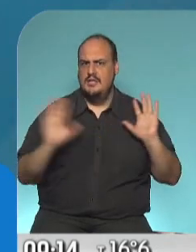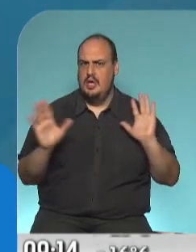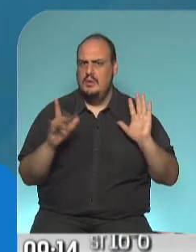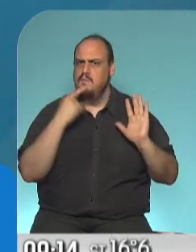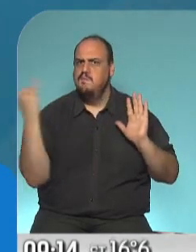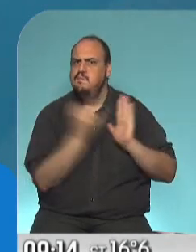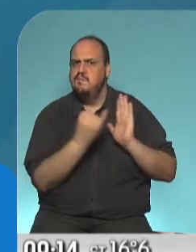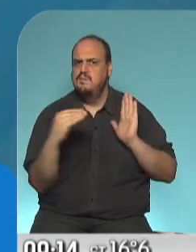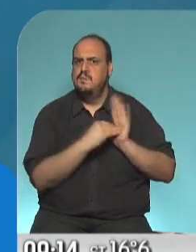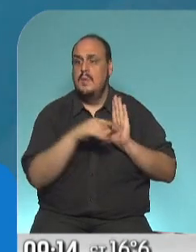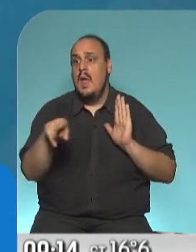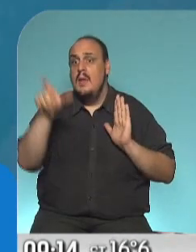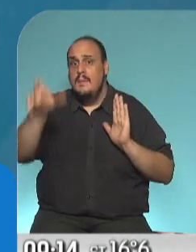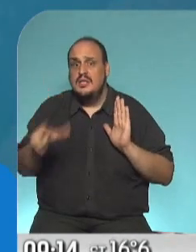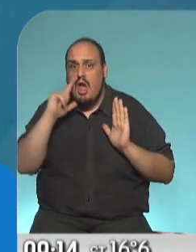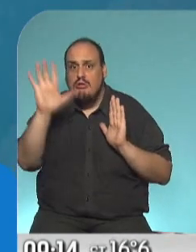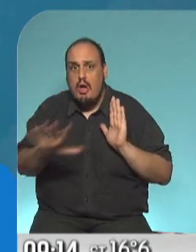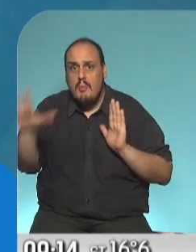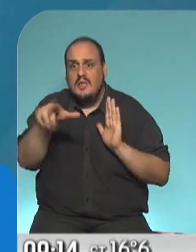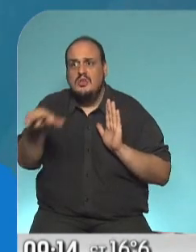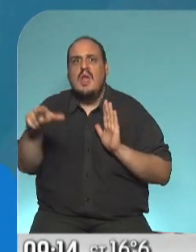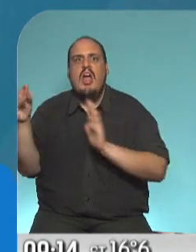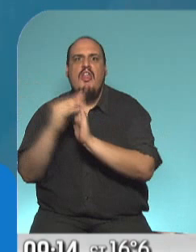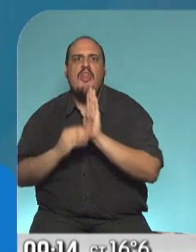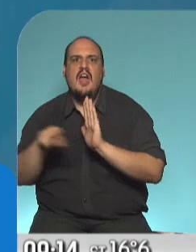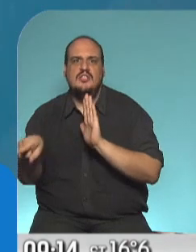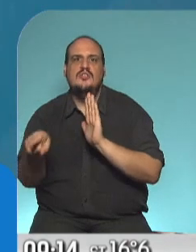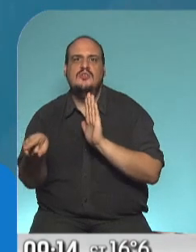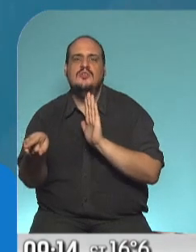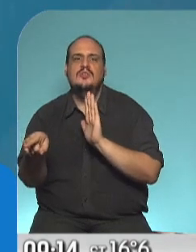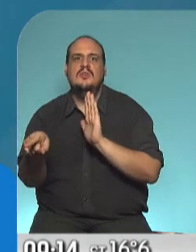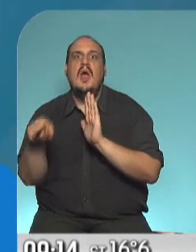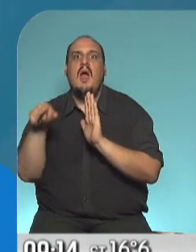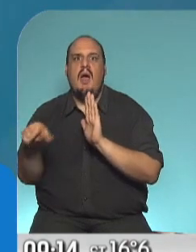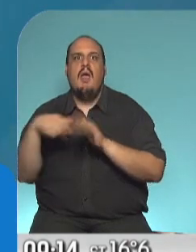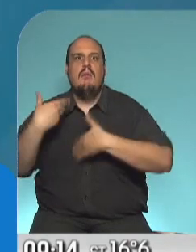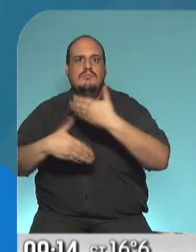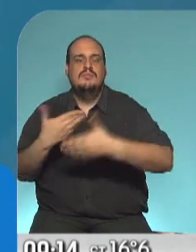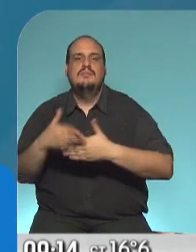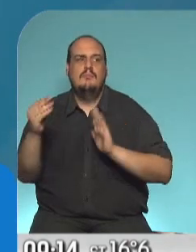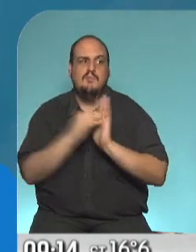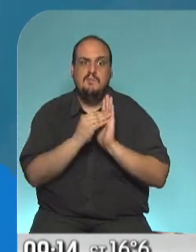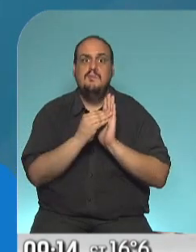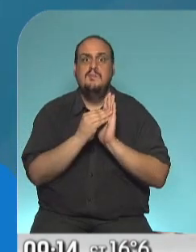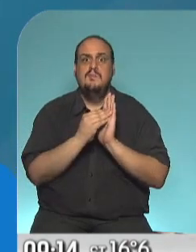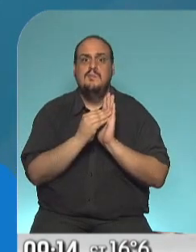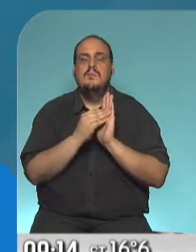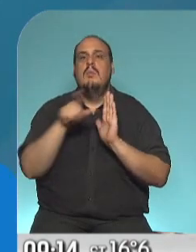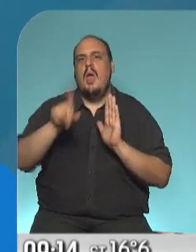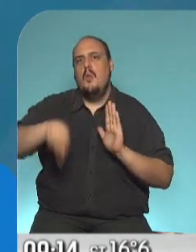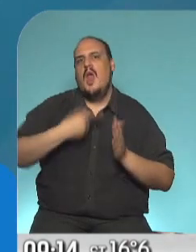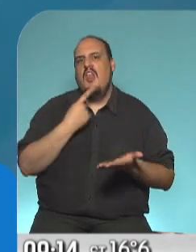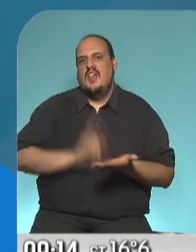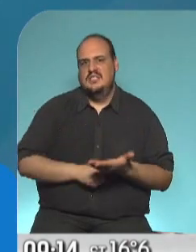que a partir del caso sospechoso se ingresan ingresan datos en un principio y a partir de ese ingreso por un lado se toman medidas